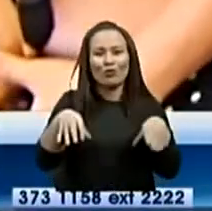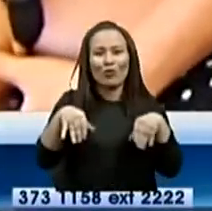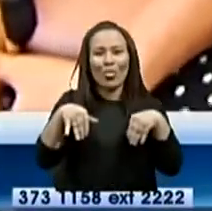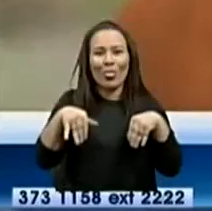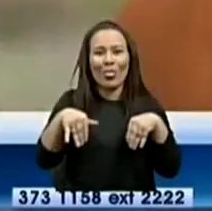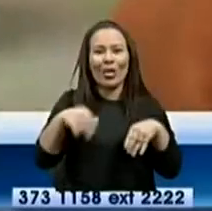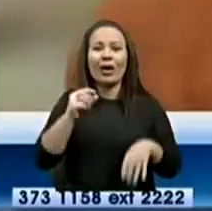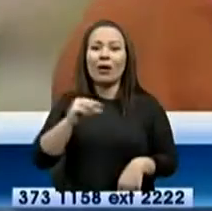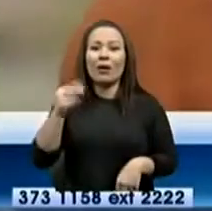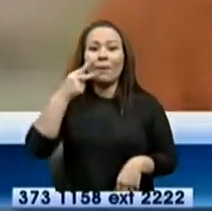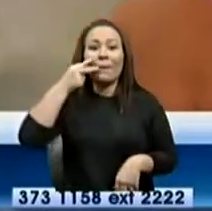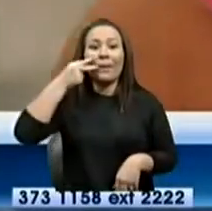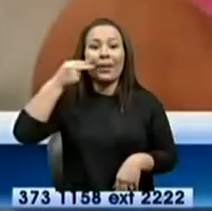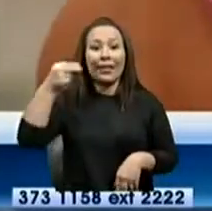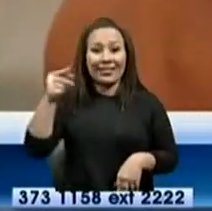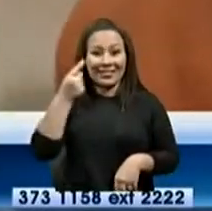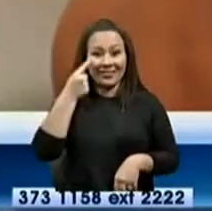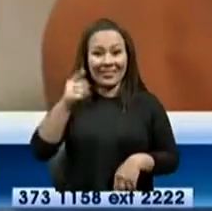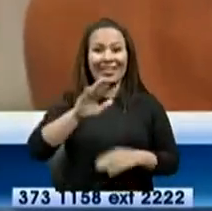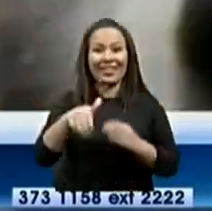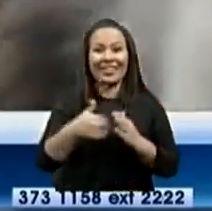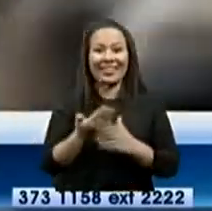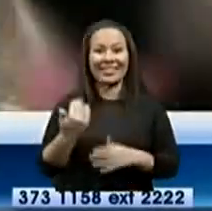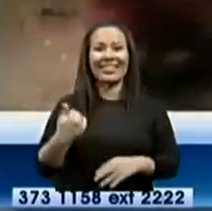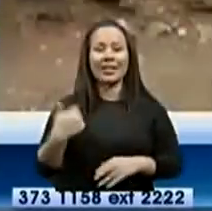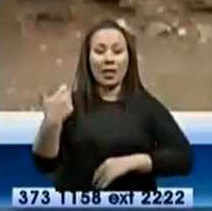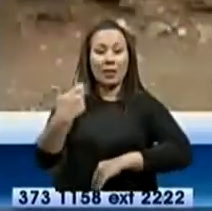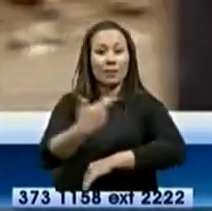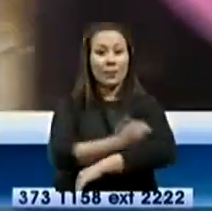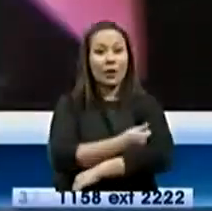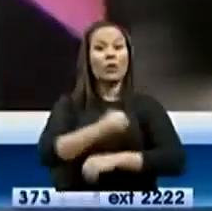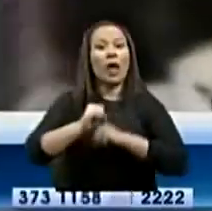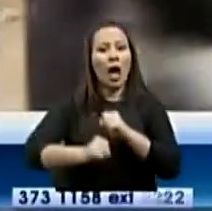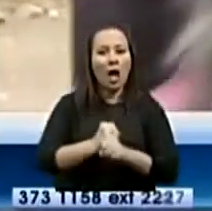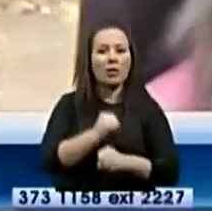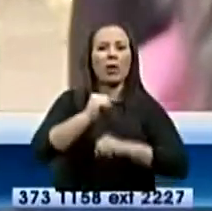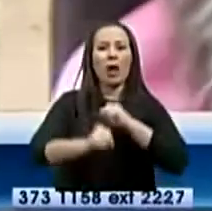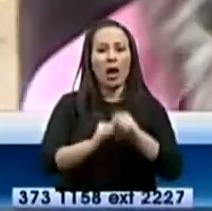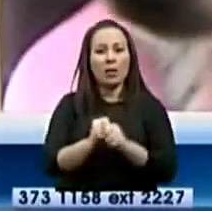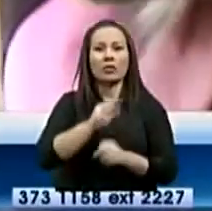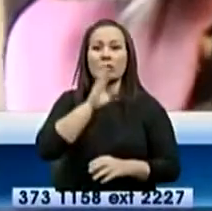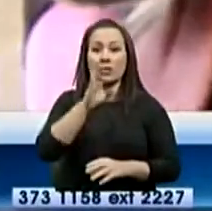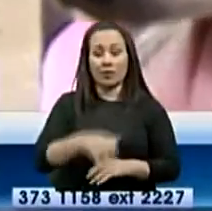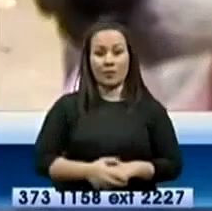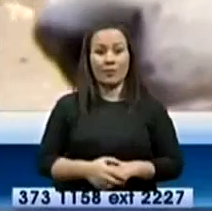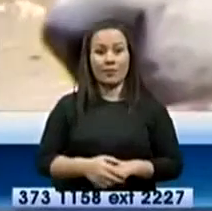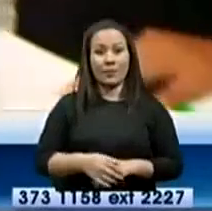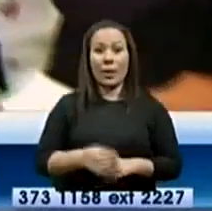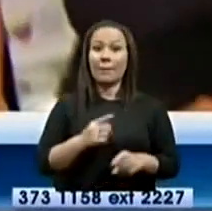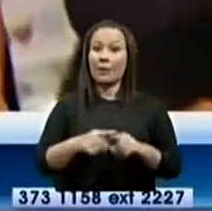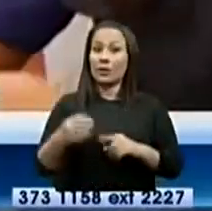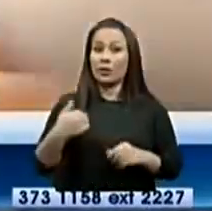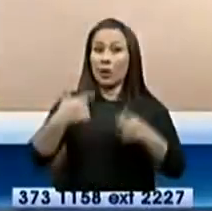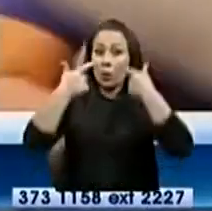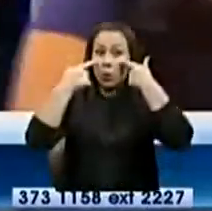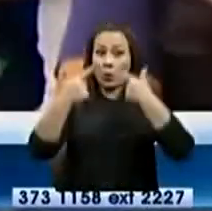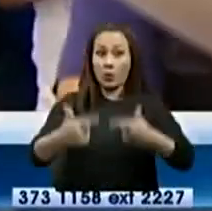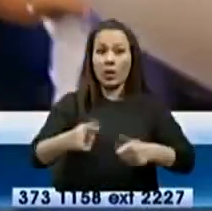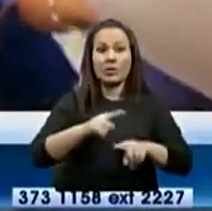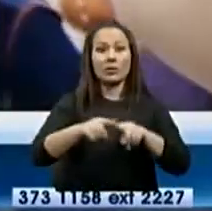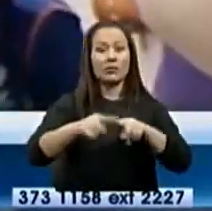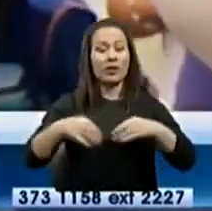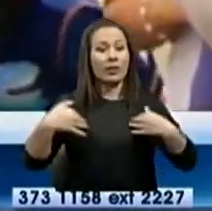ladran o maullan. Todos tienen que ser vacunados anualmente contra la rabia, pero hay que tener precaución con